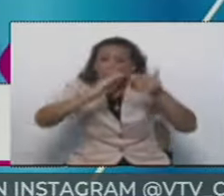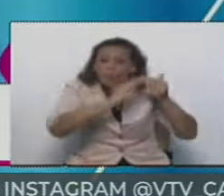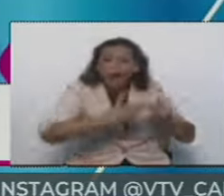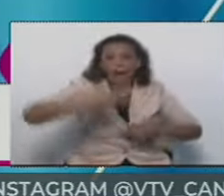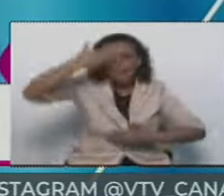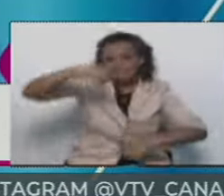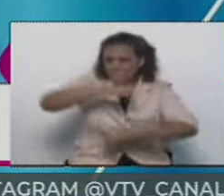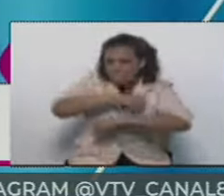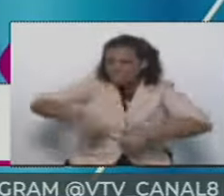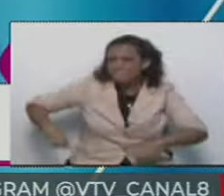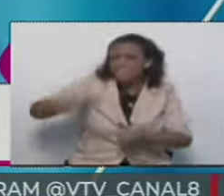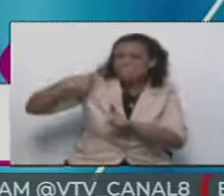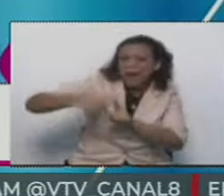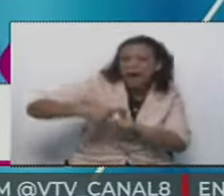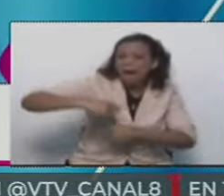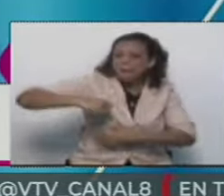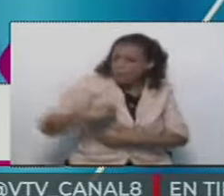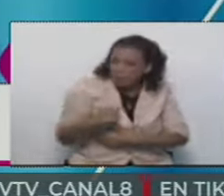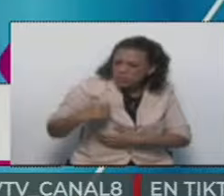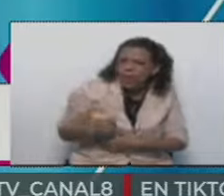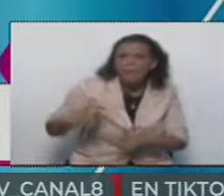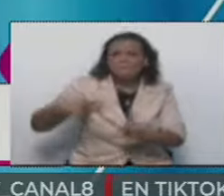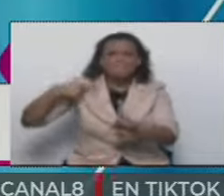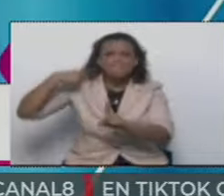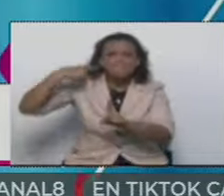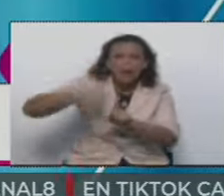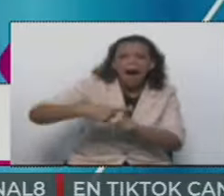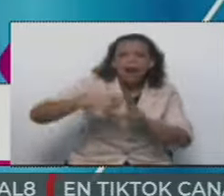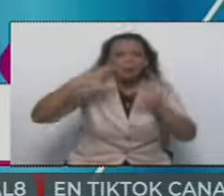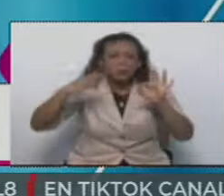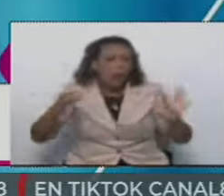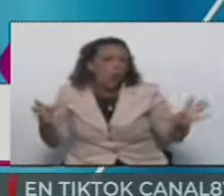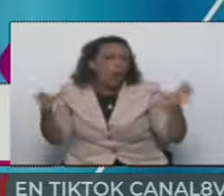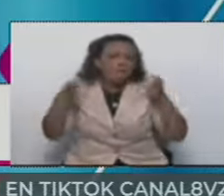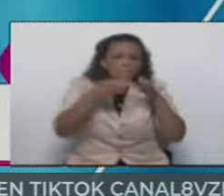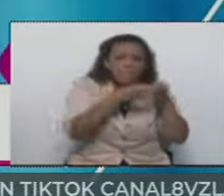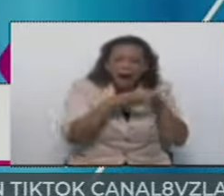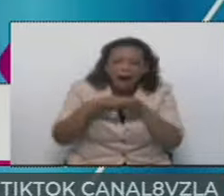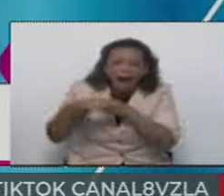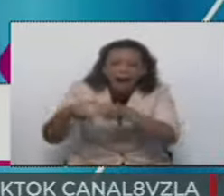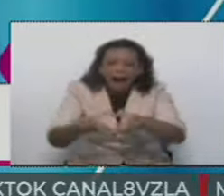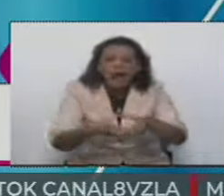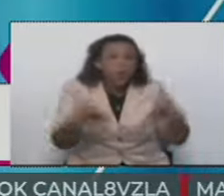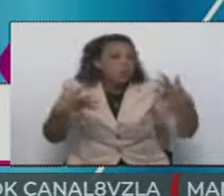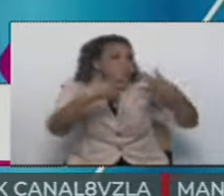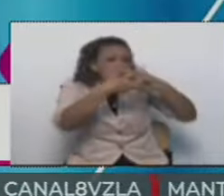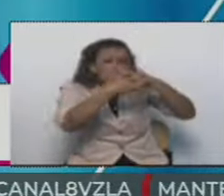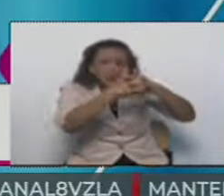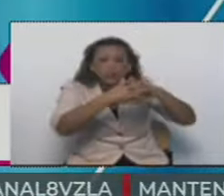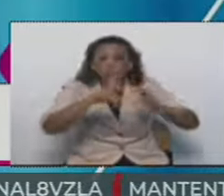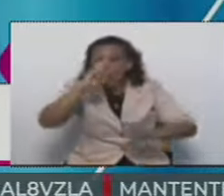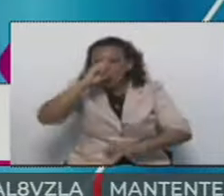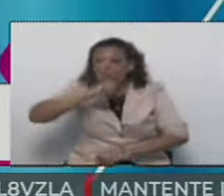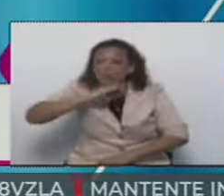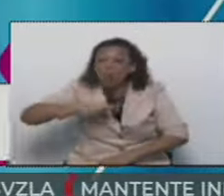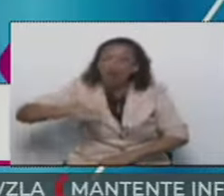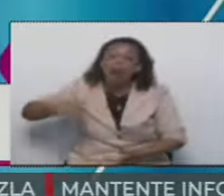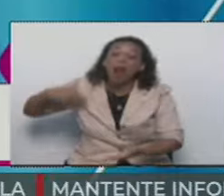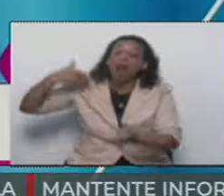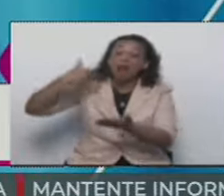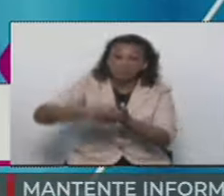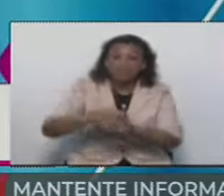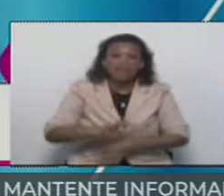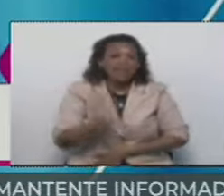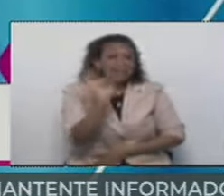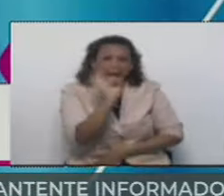militar, poder policial, de la fusión cívico-militar-policial, único en la historia. No